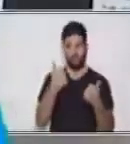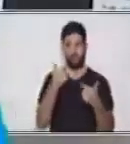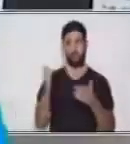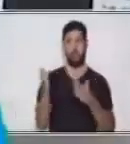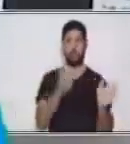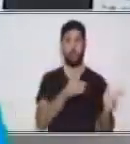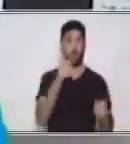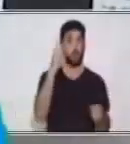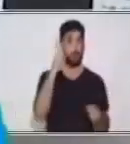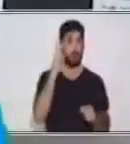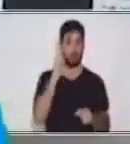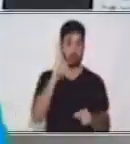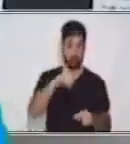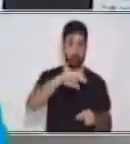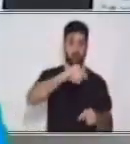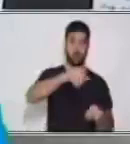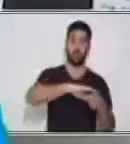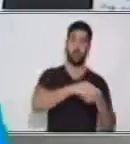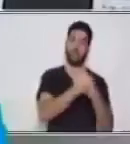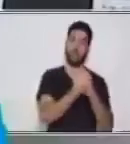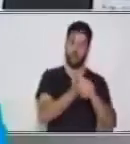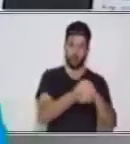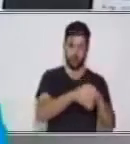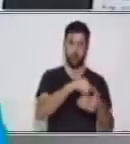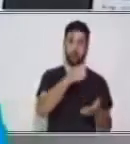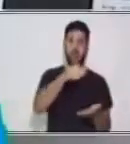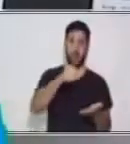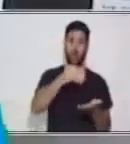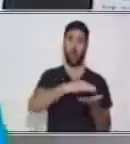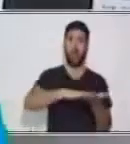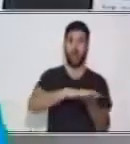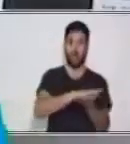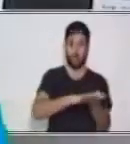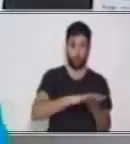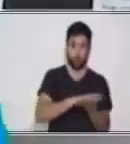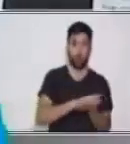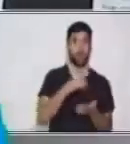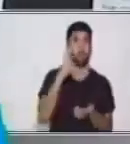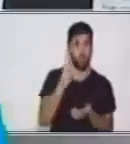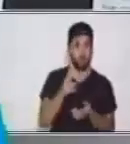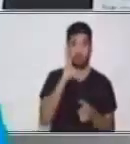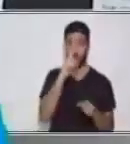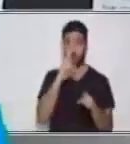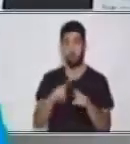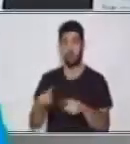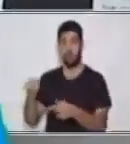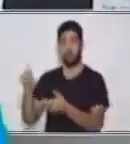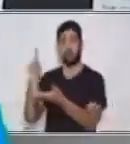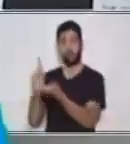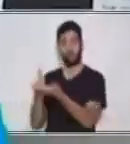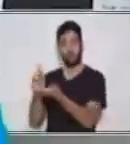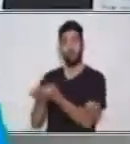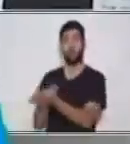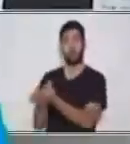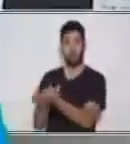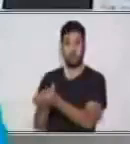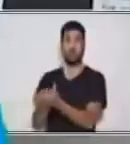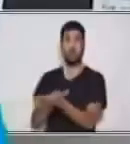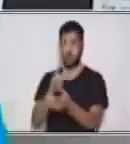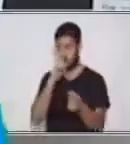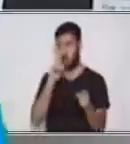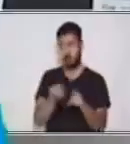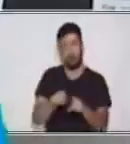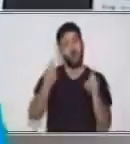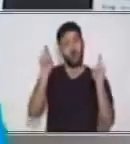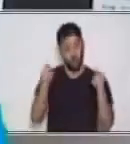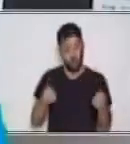jabón. Y en esta oportunidad, pues acá en el set voy a utilizar gel. Recordemos frotar nuestras manos